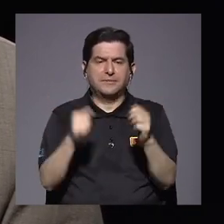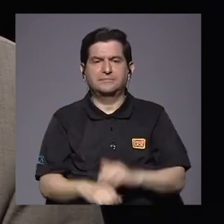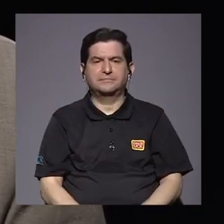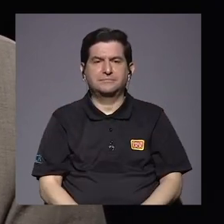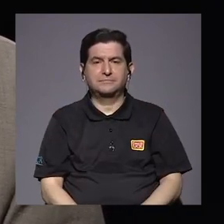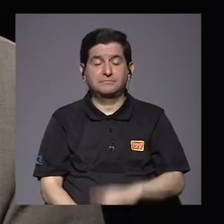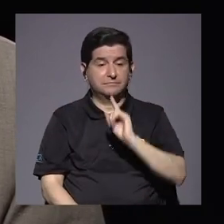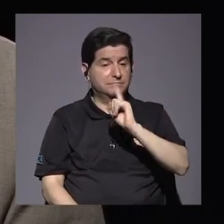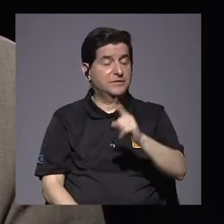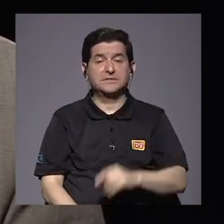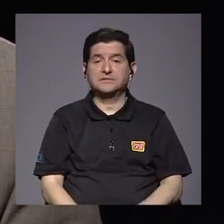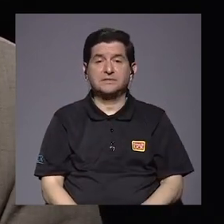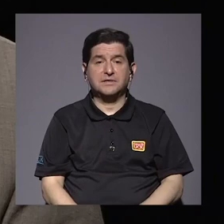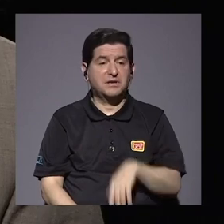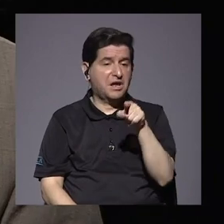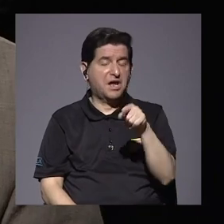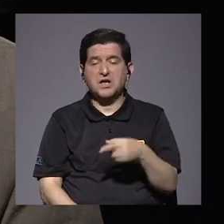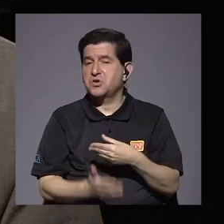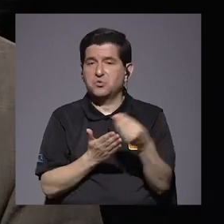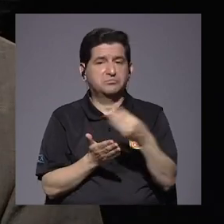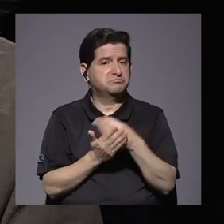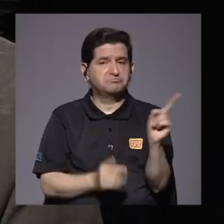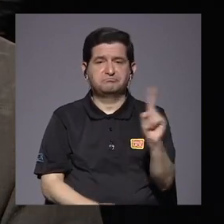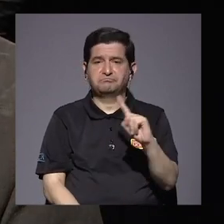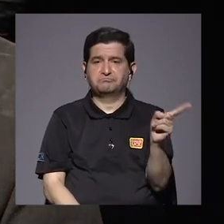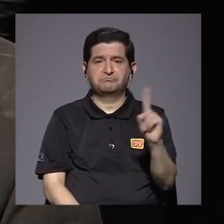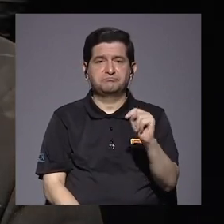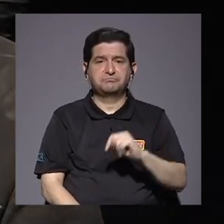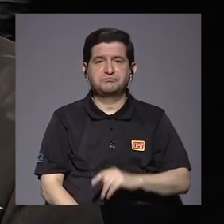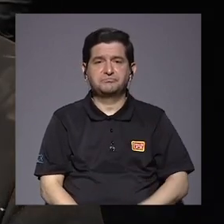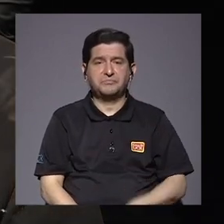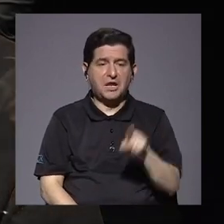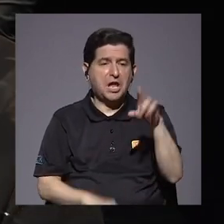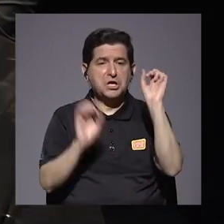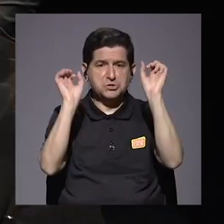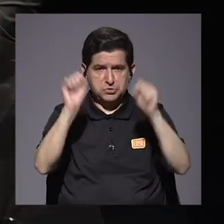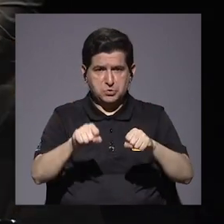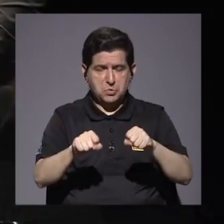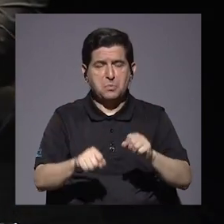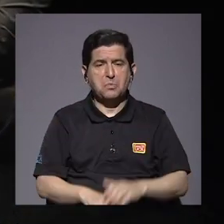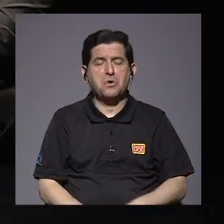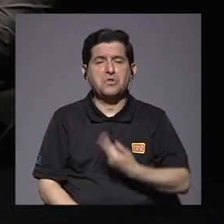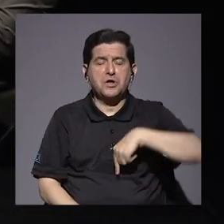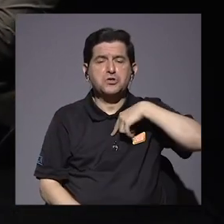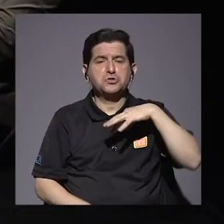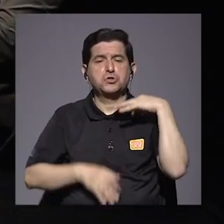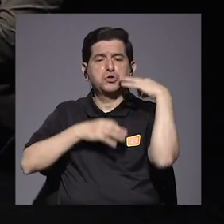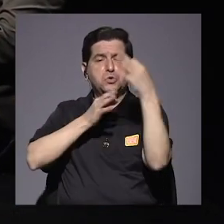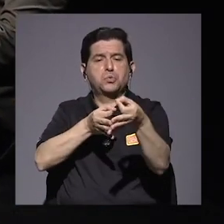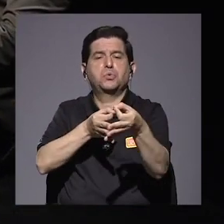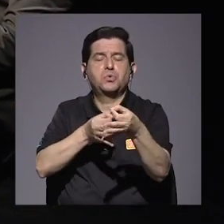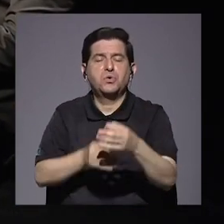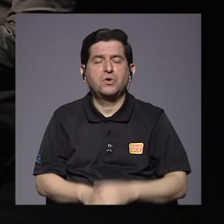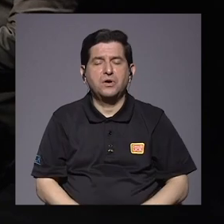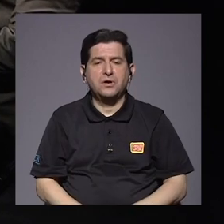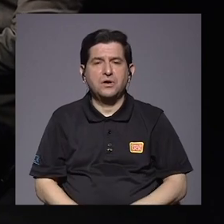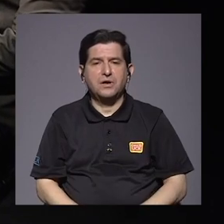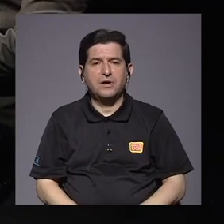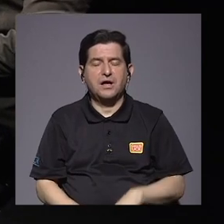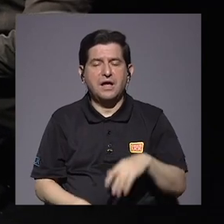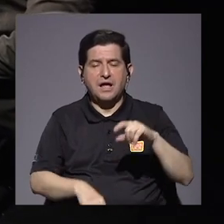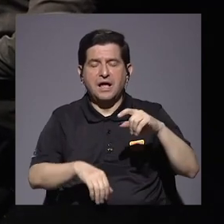vehículos. Bueno, dijimos, no habrá compra de vehículos. Eso lo podremos, esa inversión la posponemos a